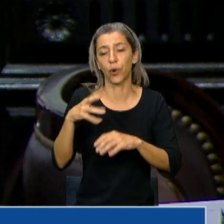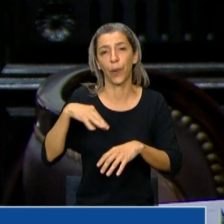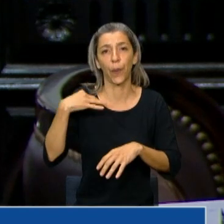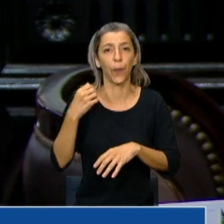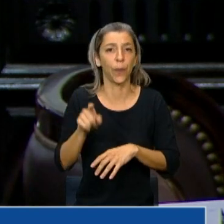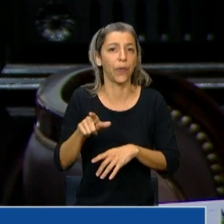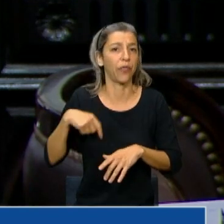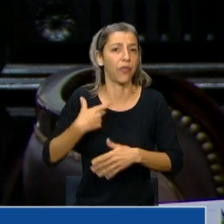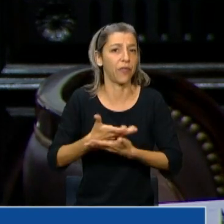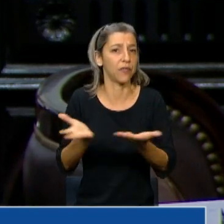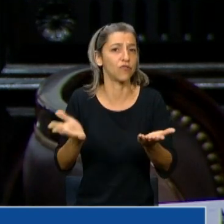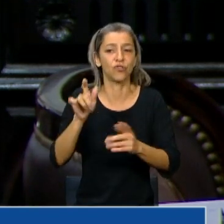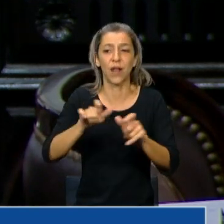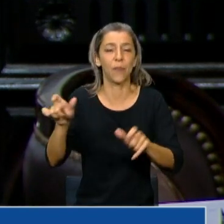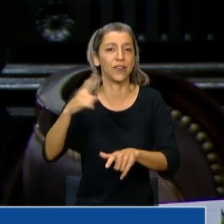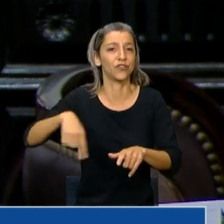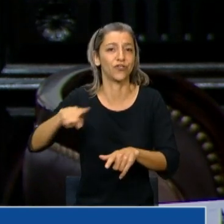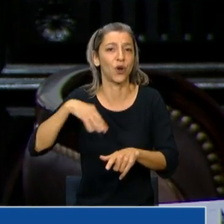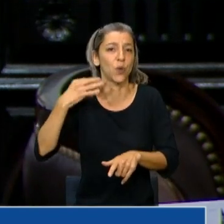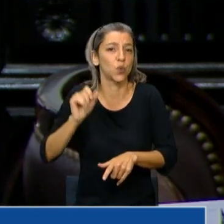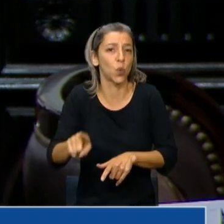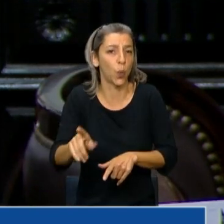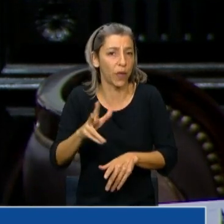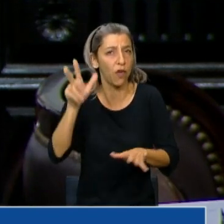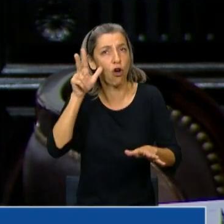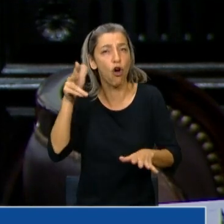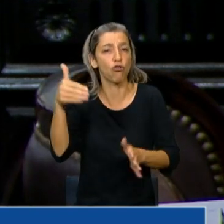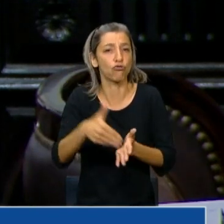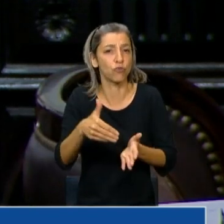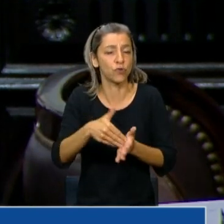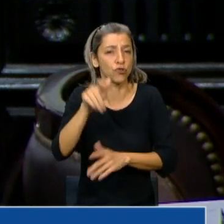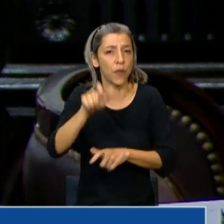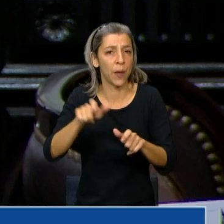de alrededor de 8 millones de personas que se calcula